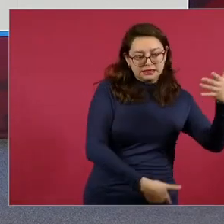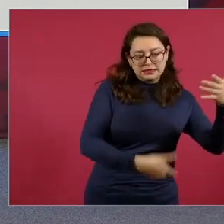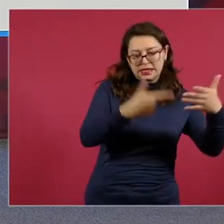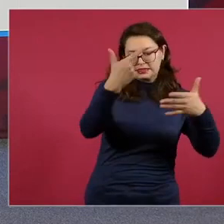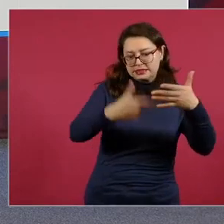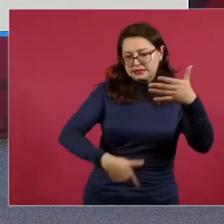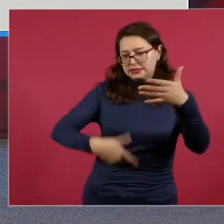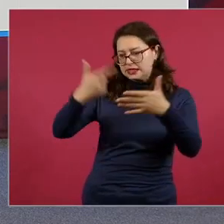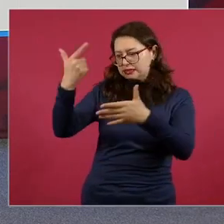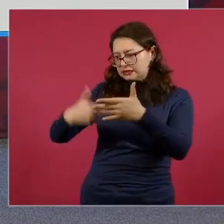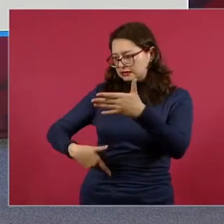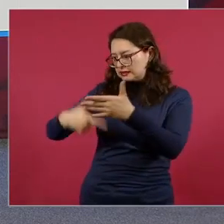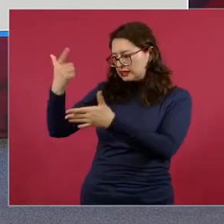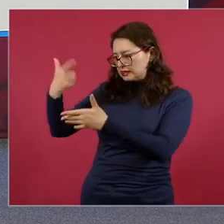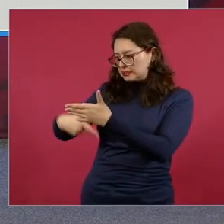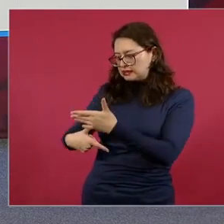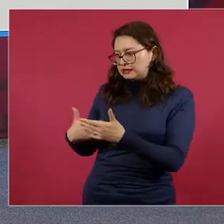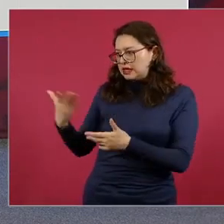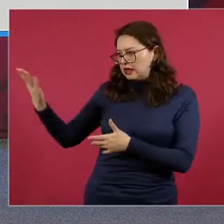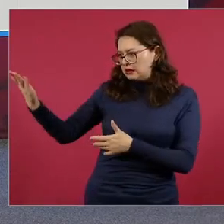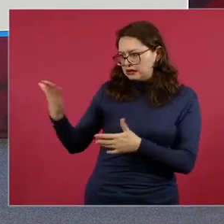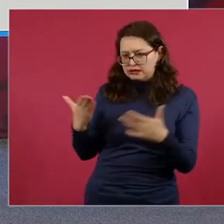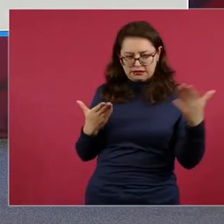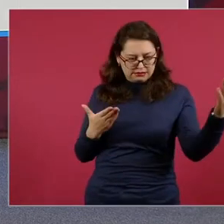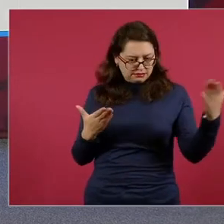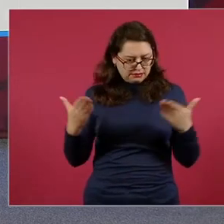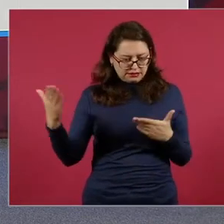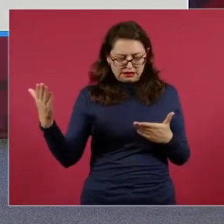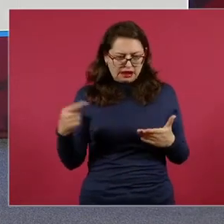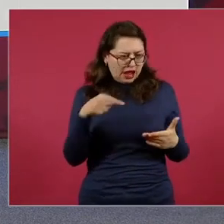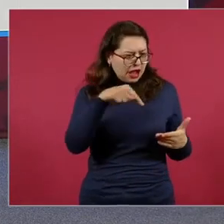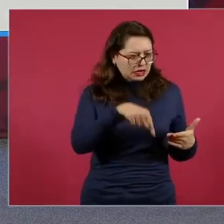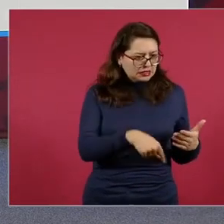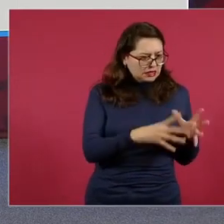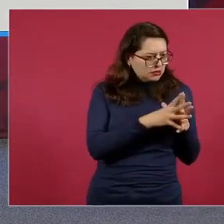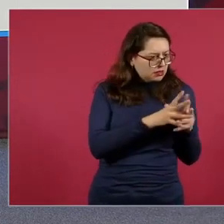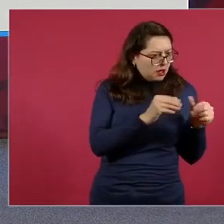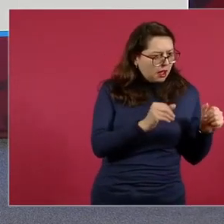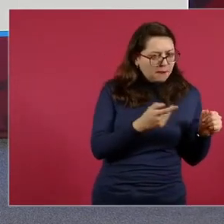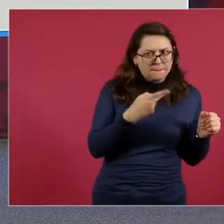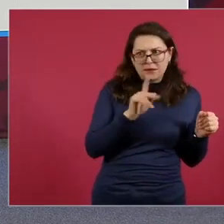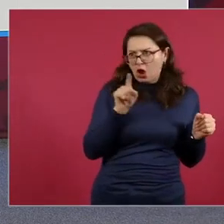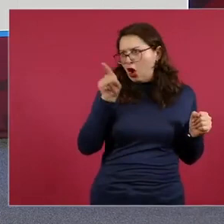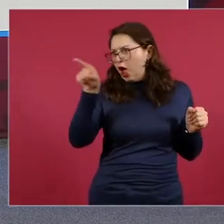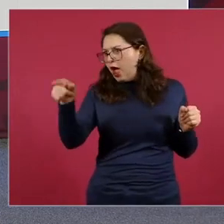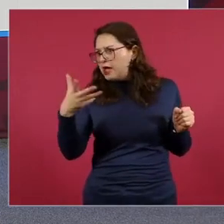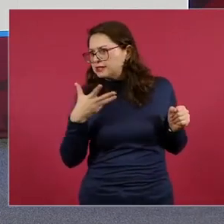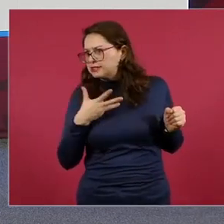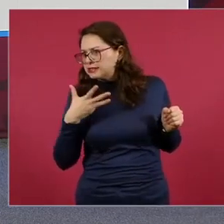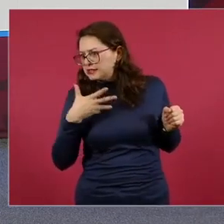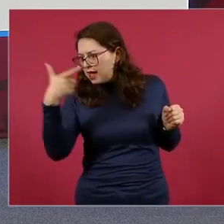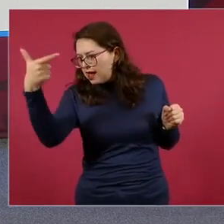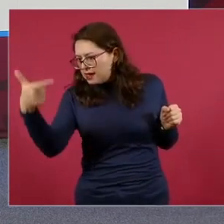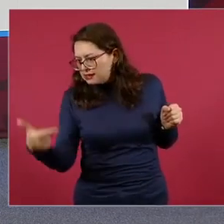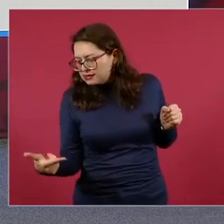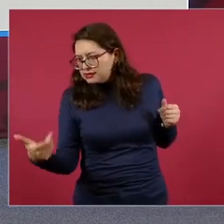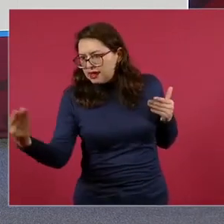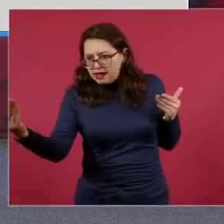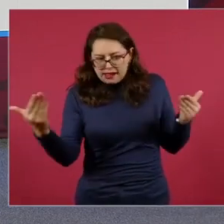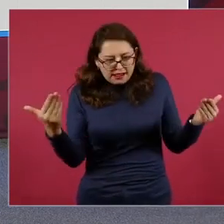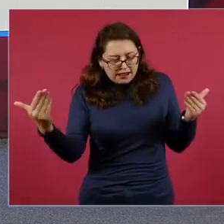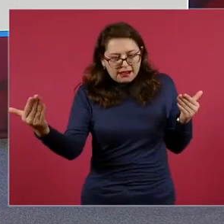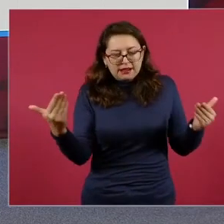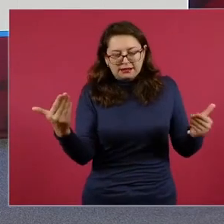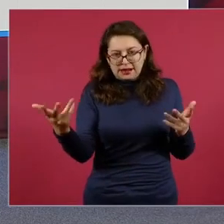y también de acciones en territorio a partir de los indicios que da este cruce de base de datos. Y